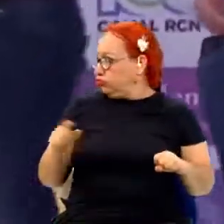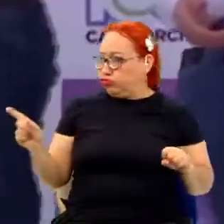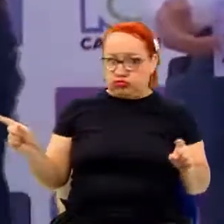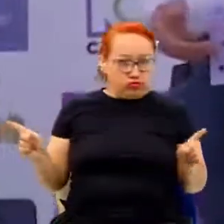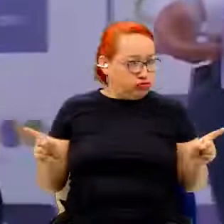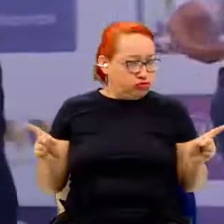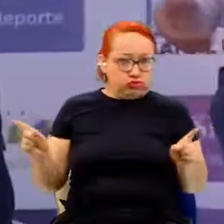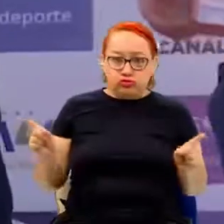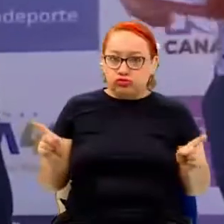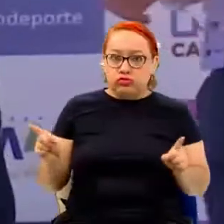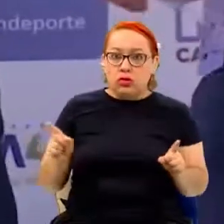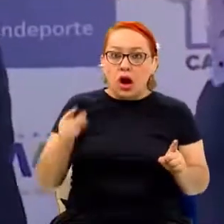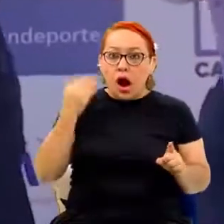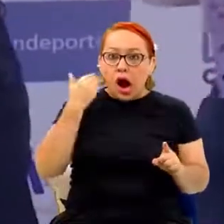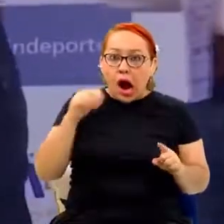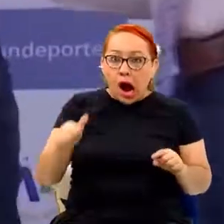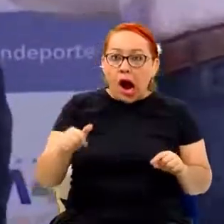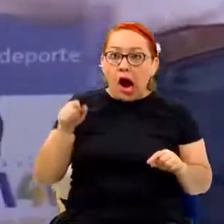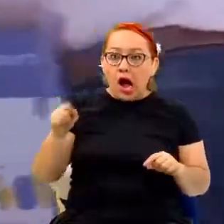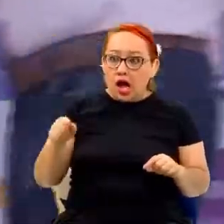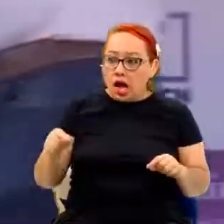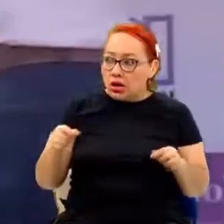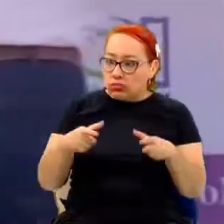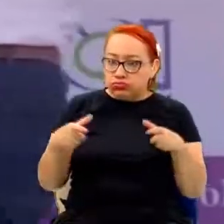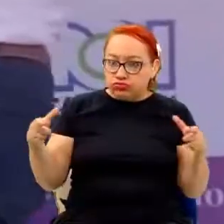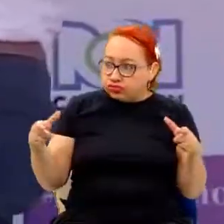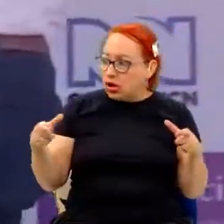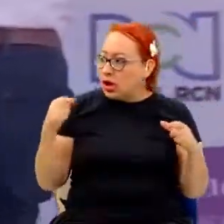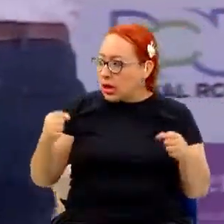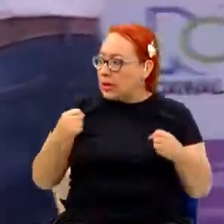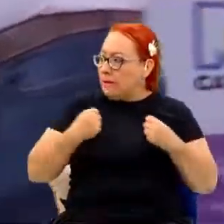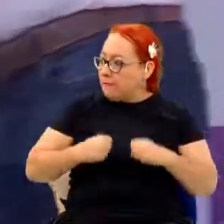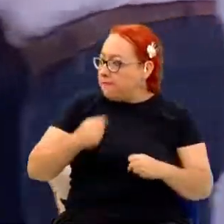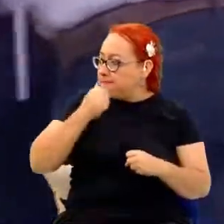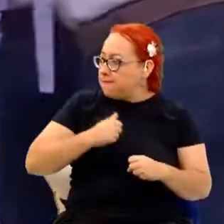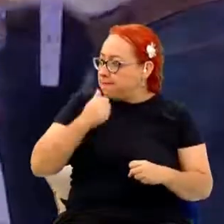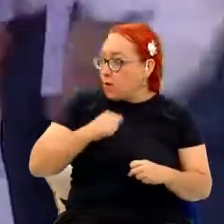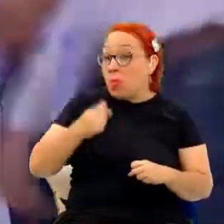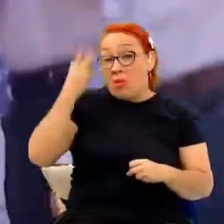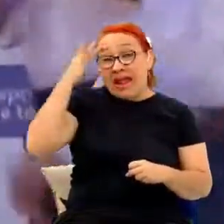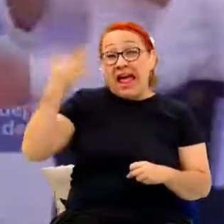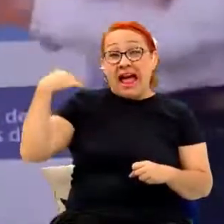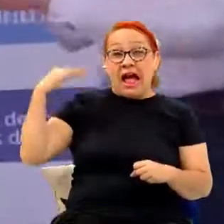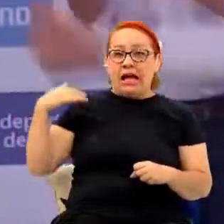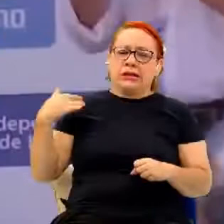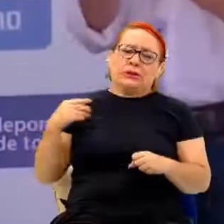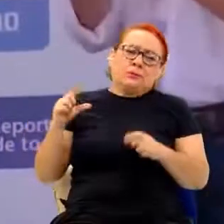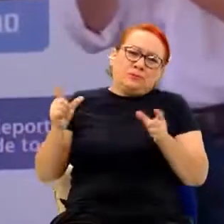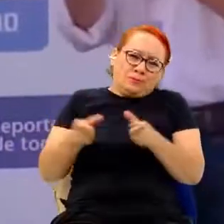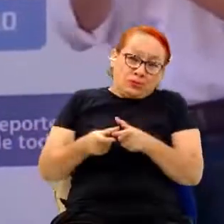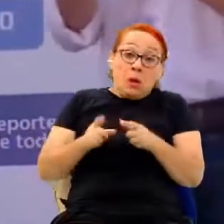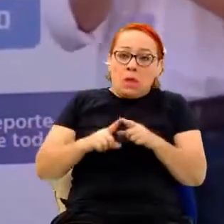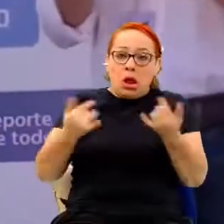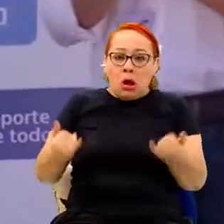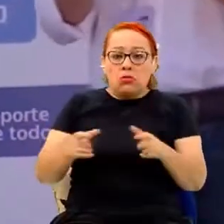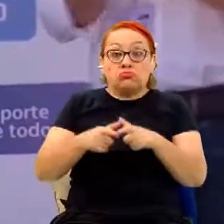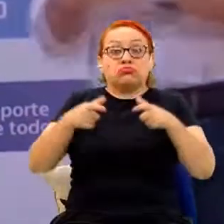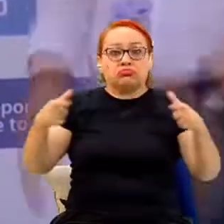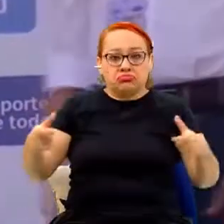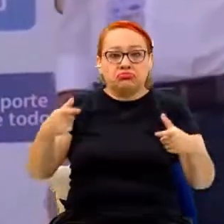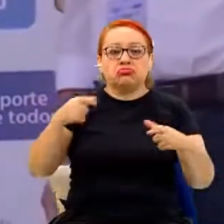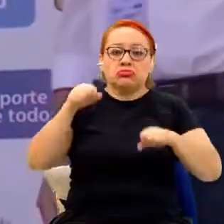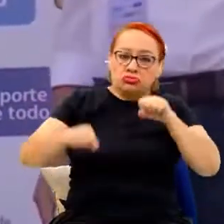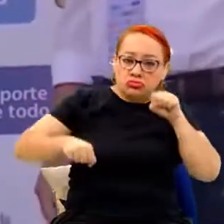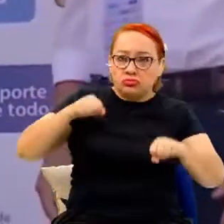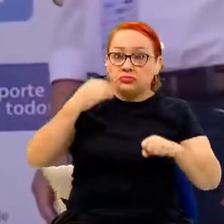sub-23, quiere decir que tenemos un gran futuro. Entonces, pues me siento muy feliz de estar acá, de ver ese crecimiento del ciclismo femenino